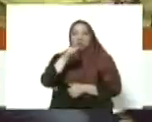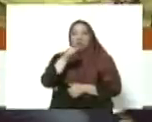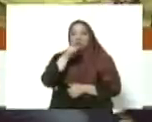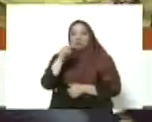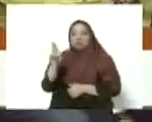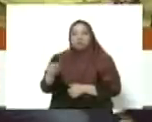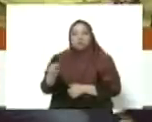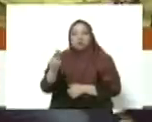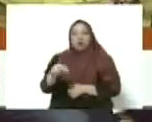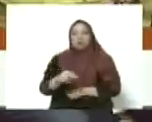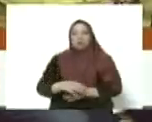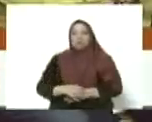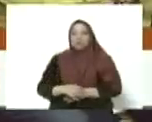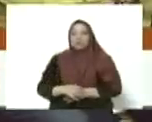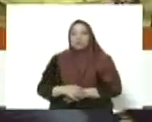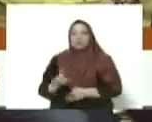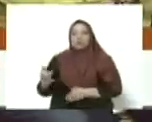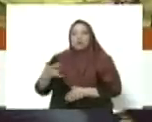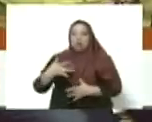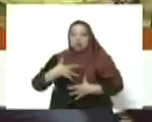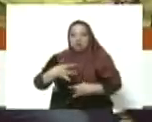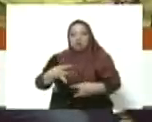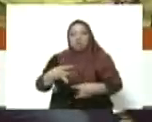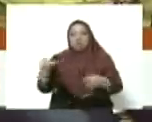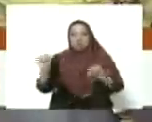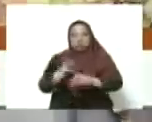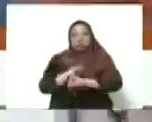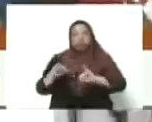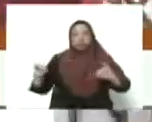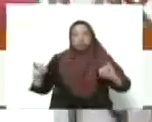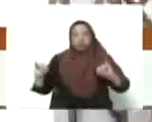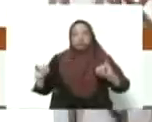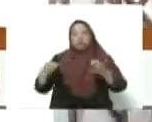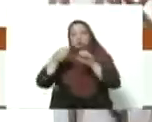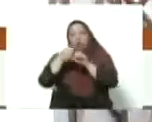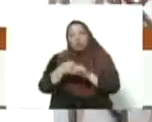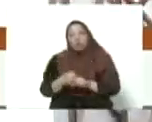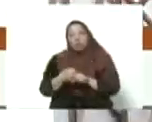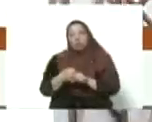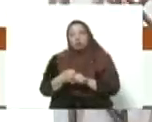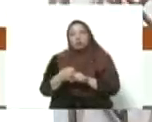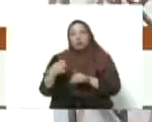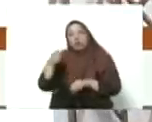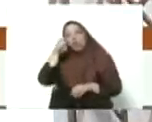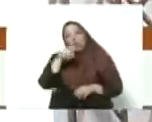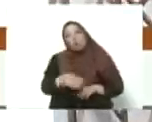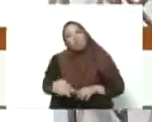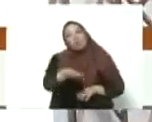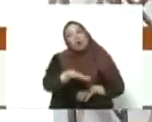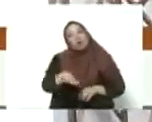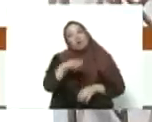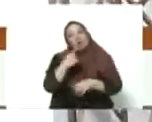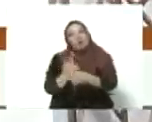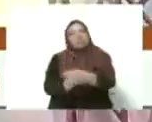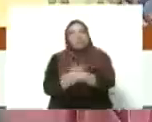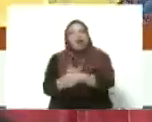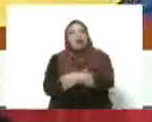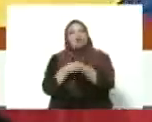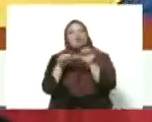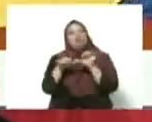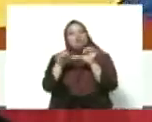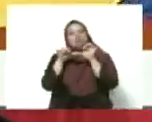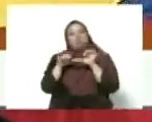más tenga la intención de cierre, que esta apertura entre los pueblos hermanos sea